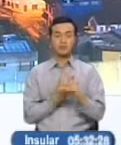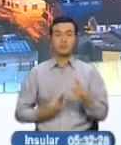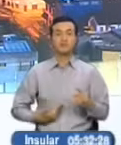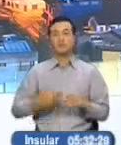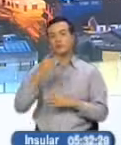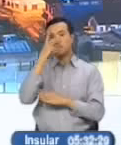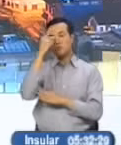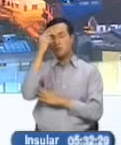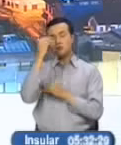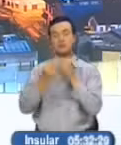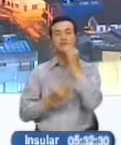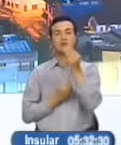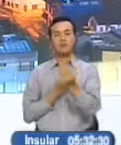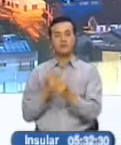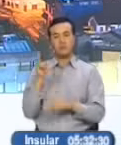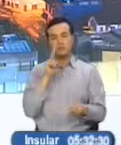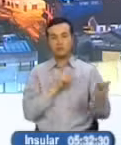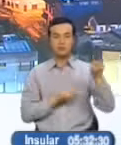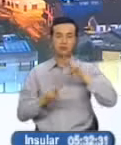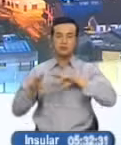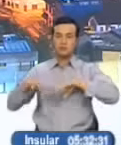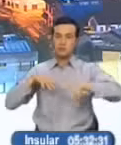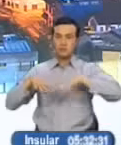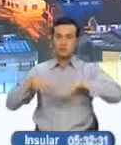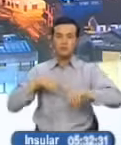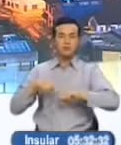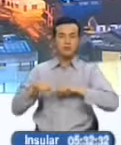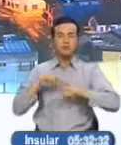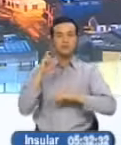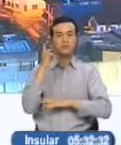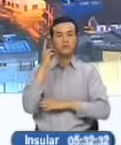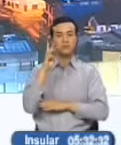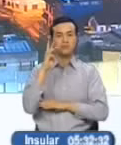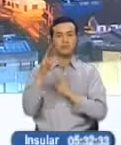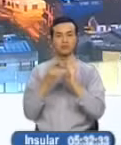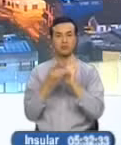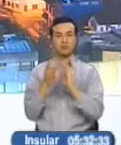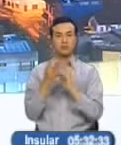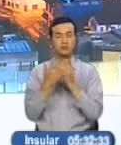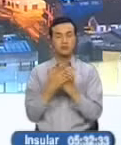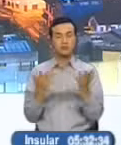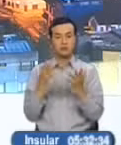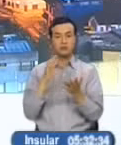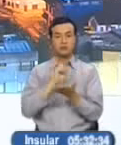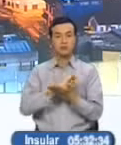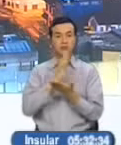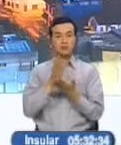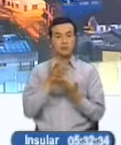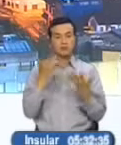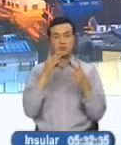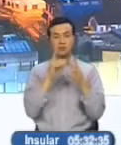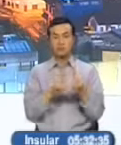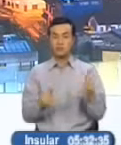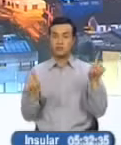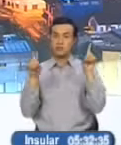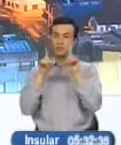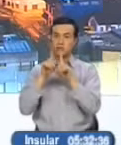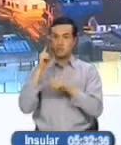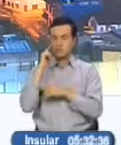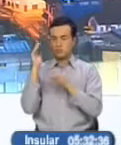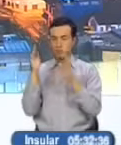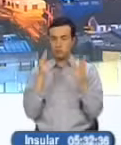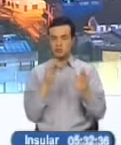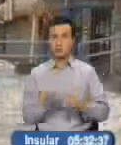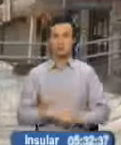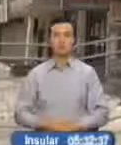Glass, realizó un balance de las acciones emprendidas tras el terremoto del 16 de abril. Desde Montecristi se dieron datos por sector atendido. Veamos.